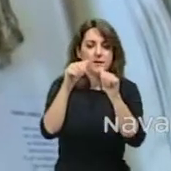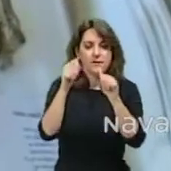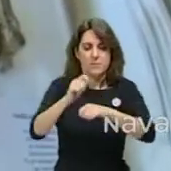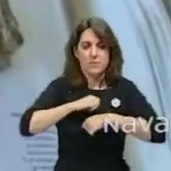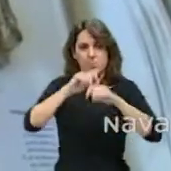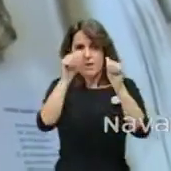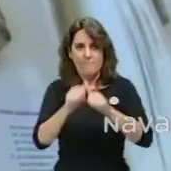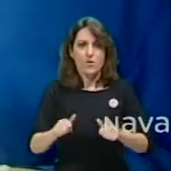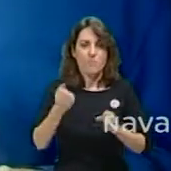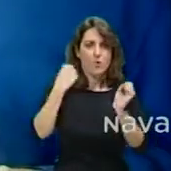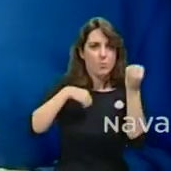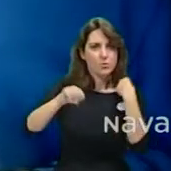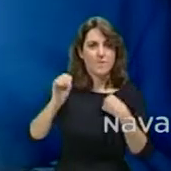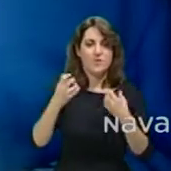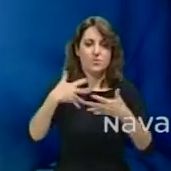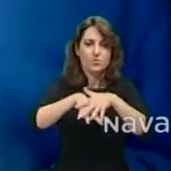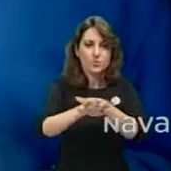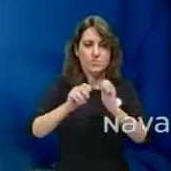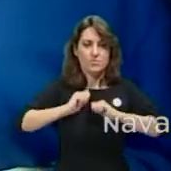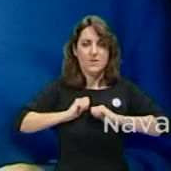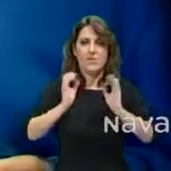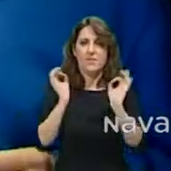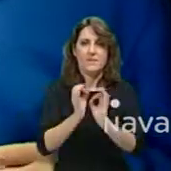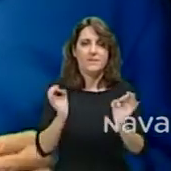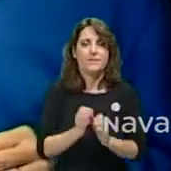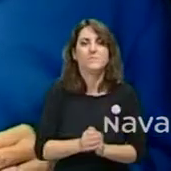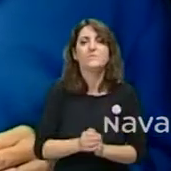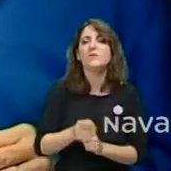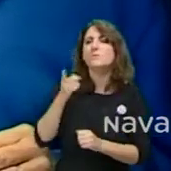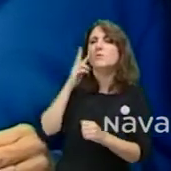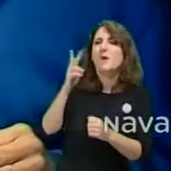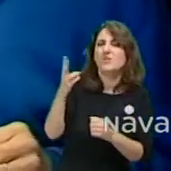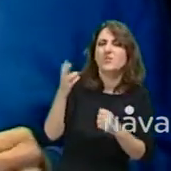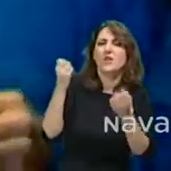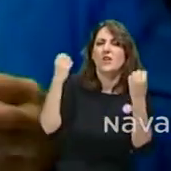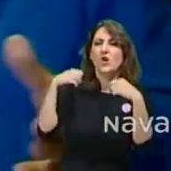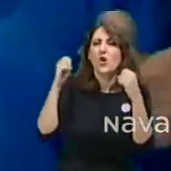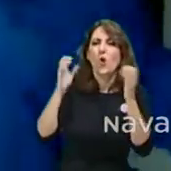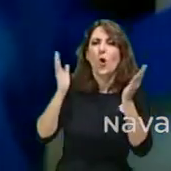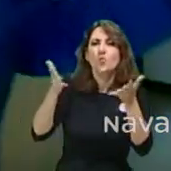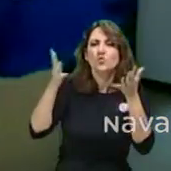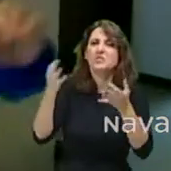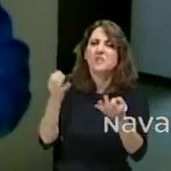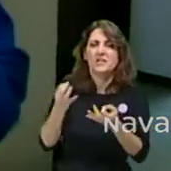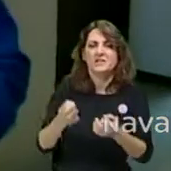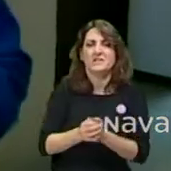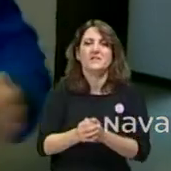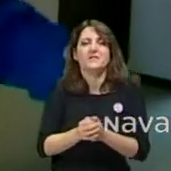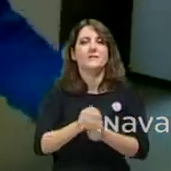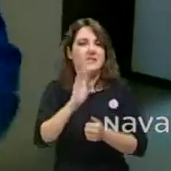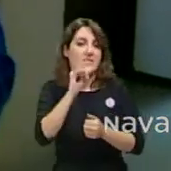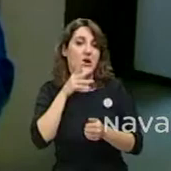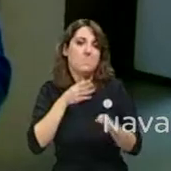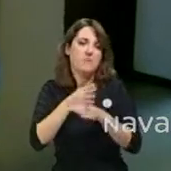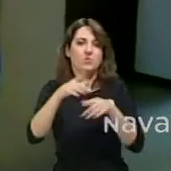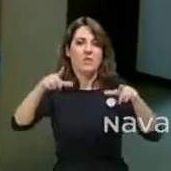manera de actuar. Pues Jesús, vamos a ver qué es eso del coaching, ¿nos lo explicas? Bueno, pues eso sí, ¿os parece? Entramos un poco en el despacho